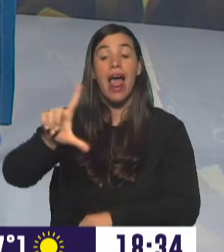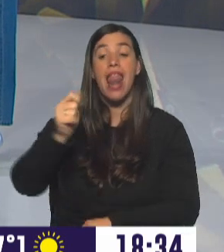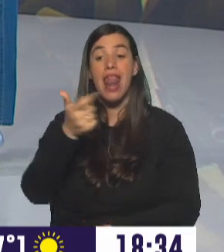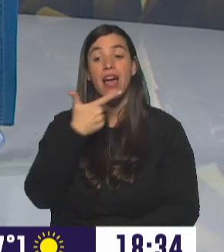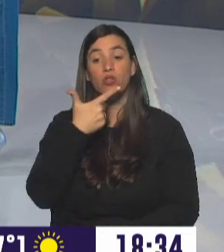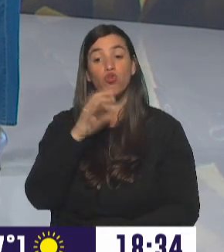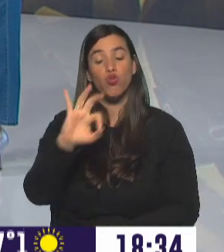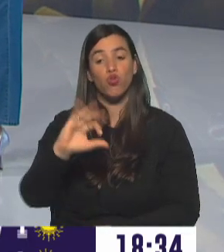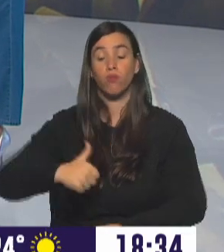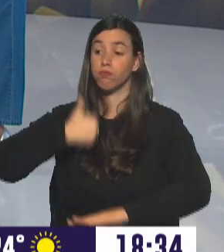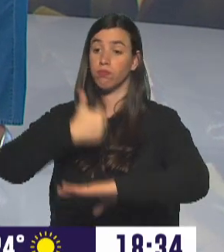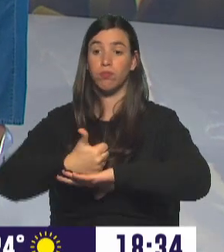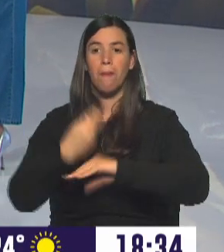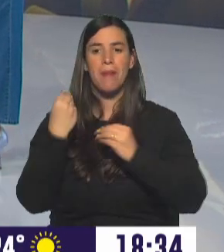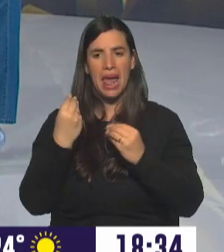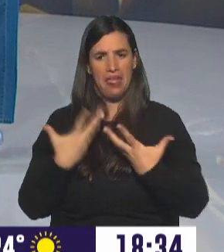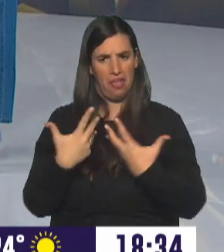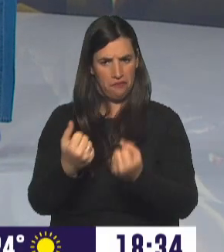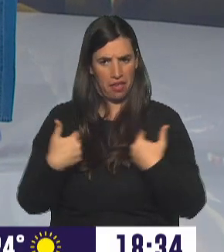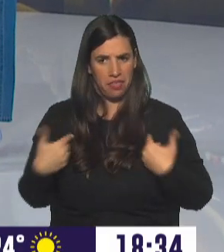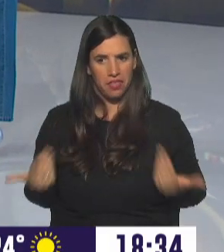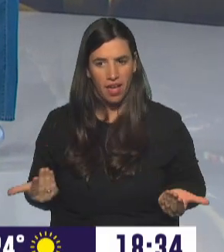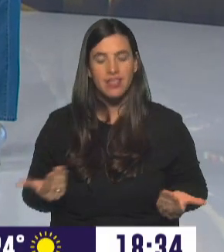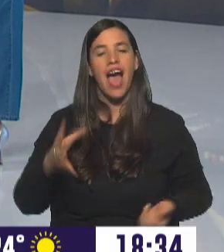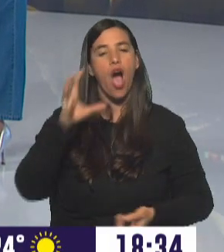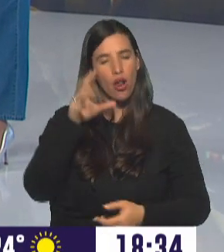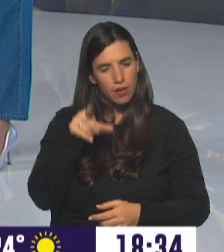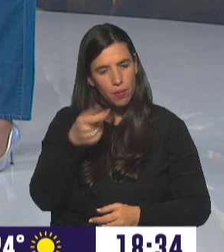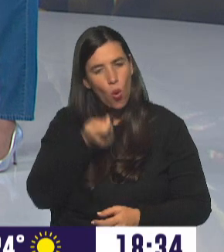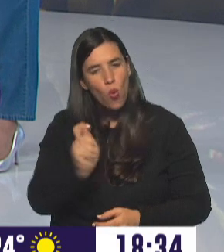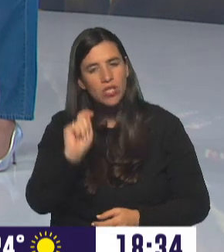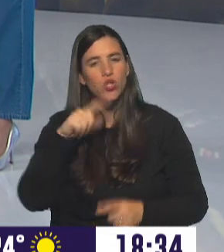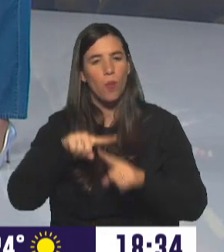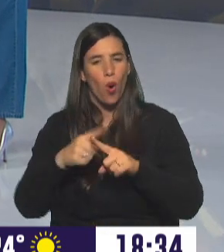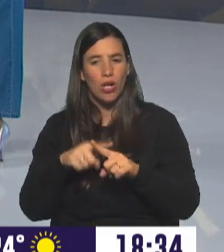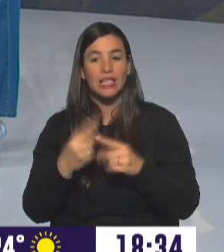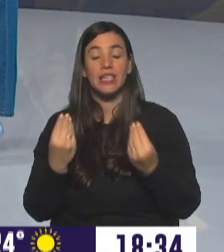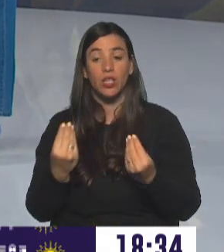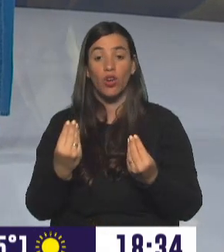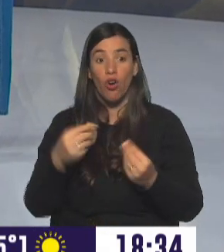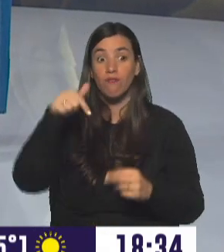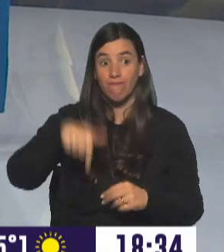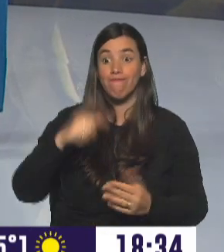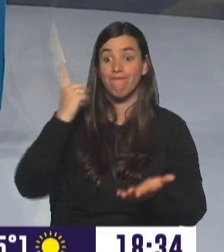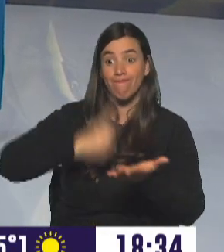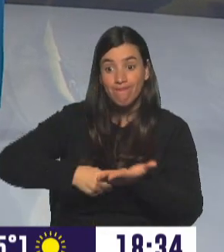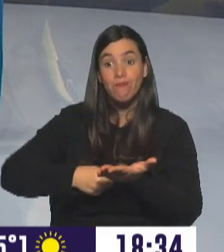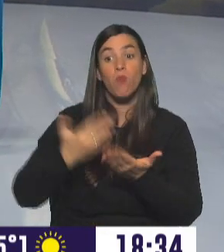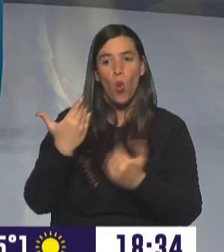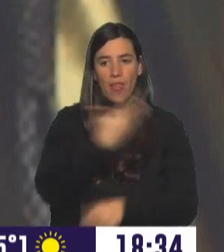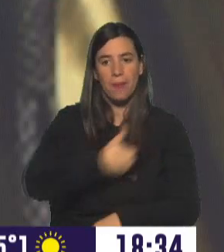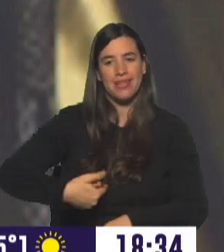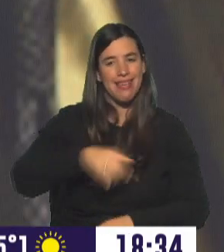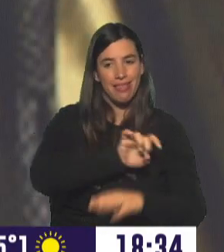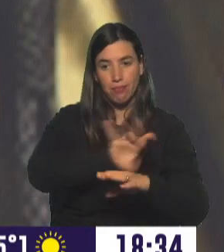para defenderse, ¿no? Recordemos, se está llevando adelante un juicio político por el cual puede llegar a ser destituido el presidente. ¿De qué